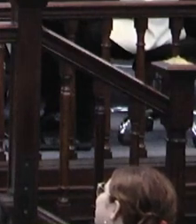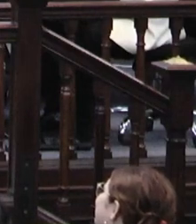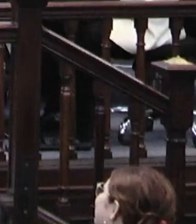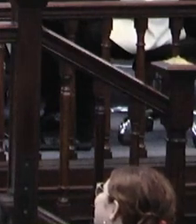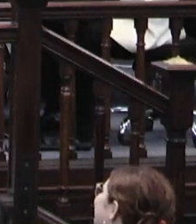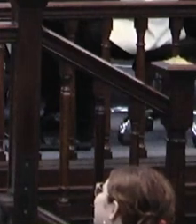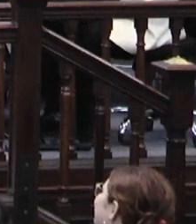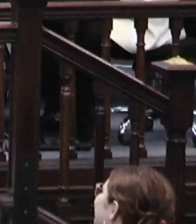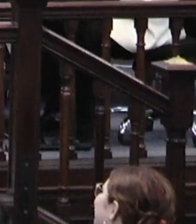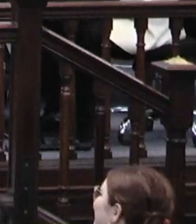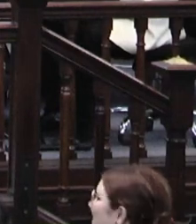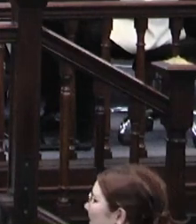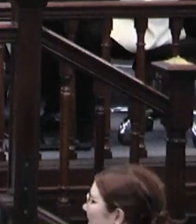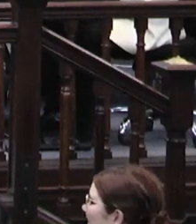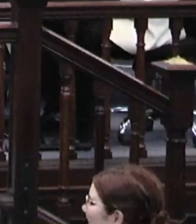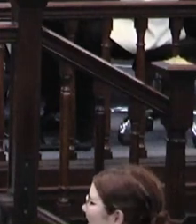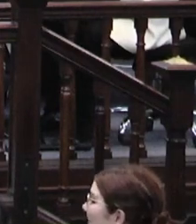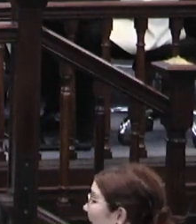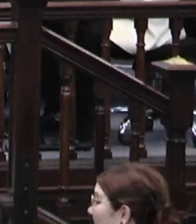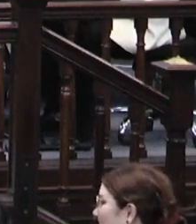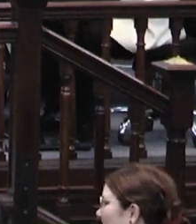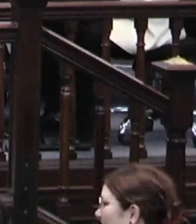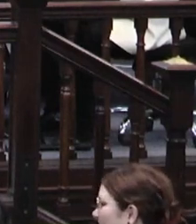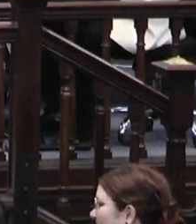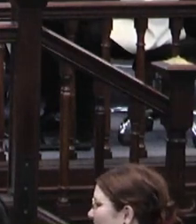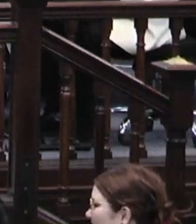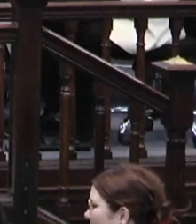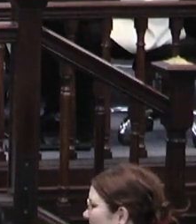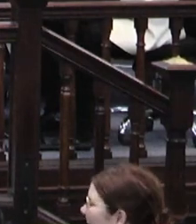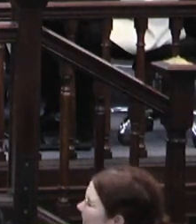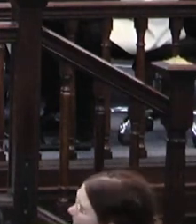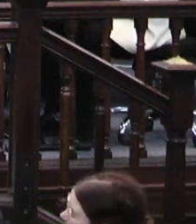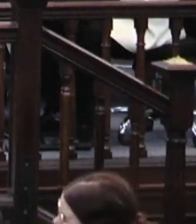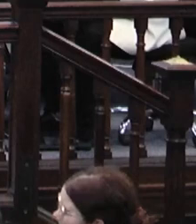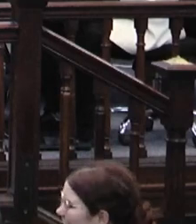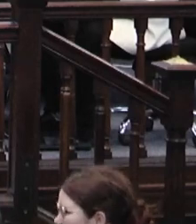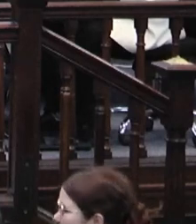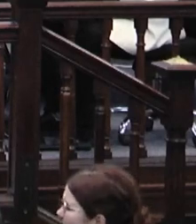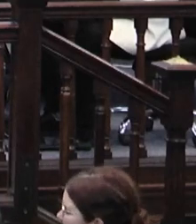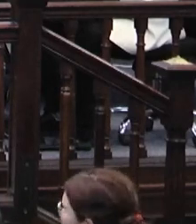aplicación, usted podría denunciar si es fruto de un